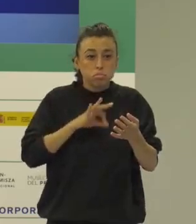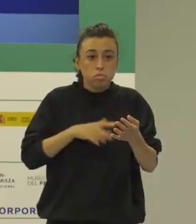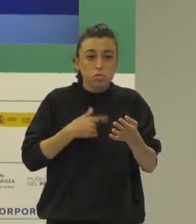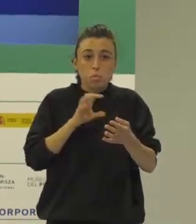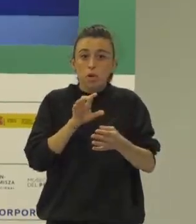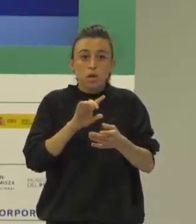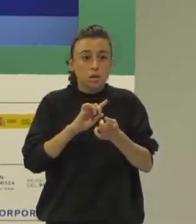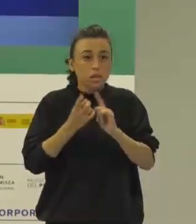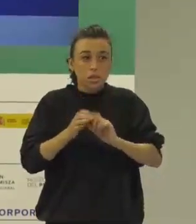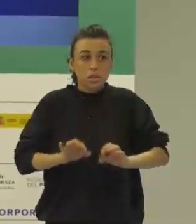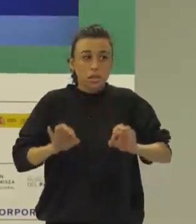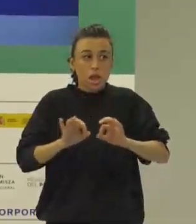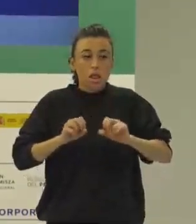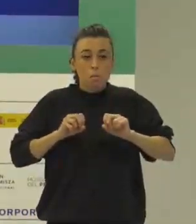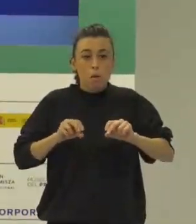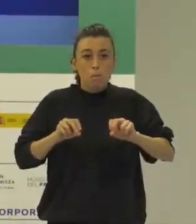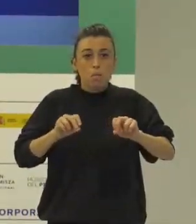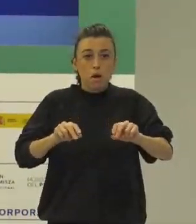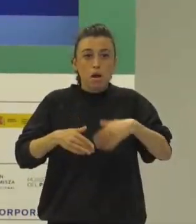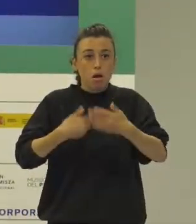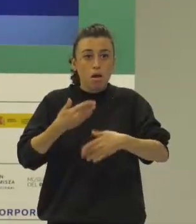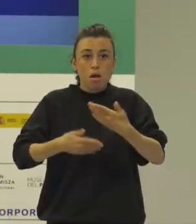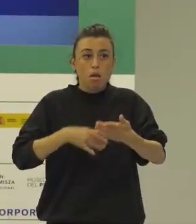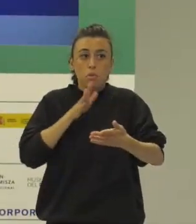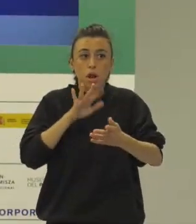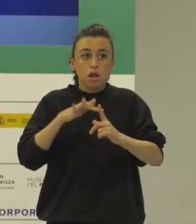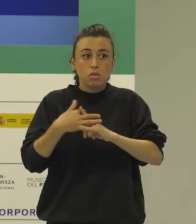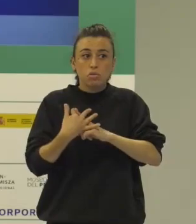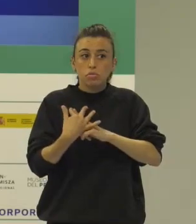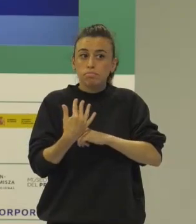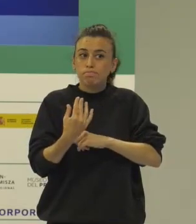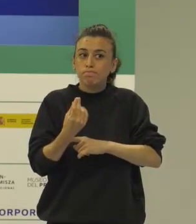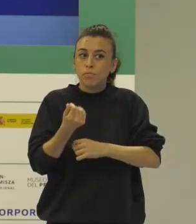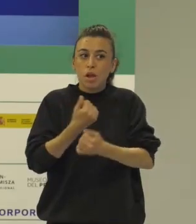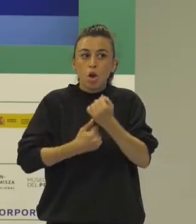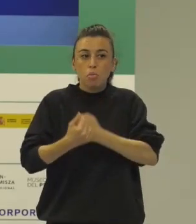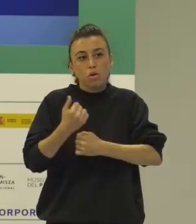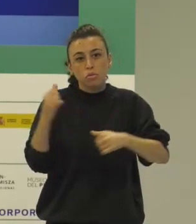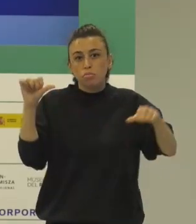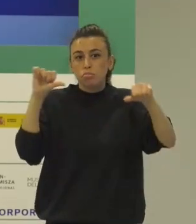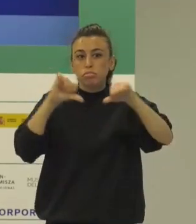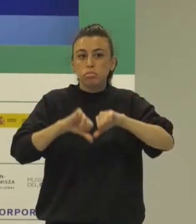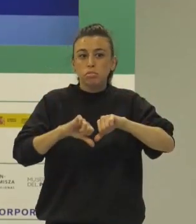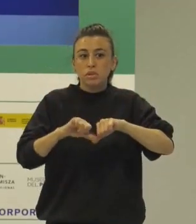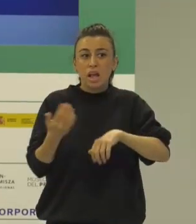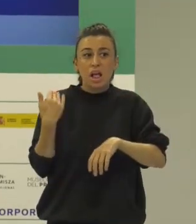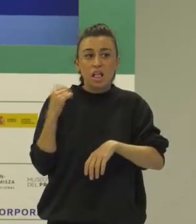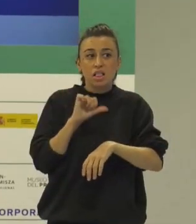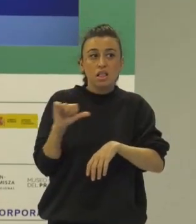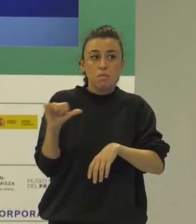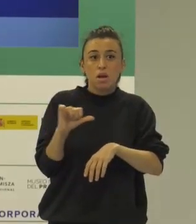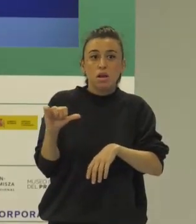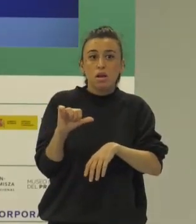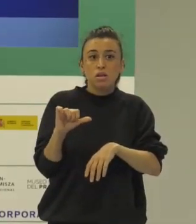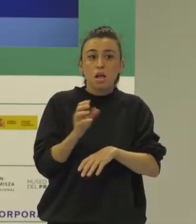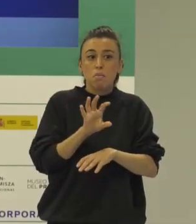peor porque la situación económica va en caída libre. Es un país hasta hace 2 semanas donde no había ni transporte porque no